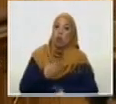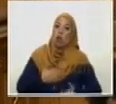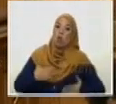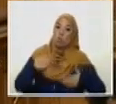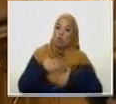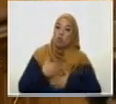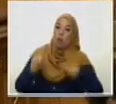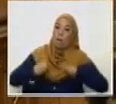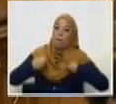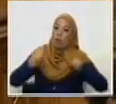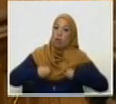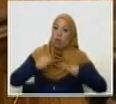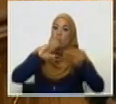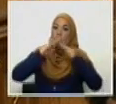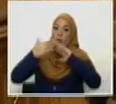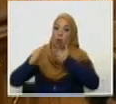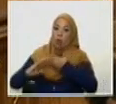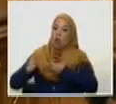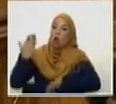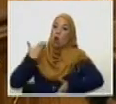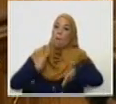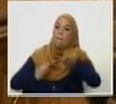nuestra convivencia, compatriotas.